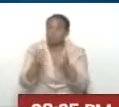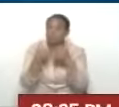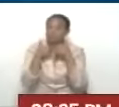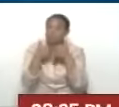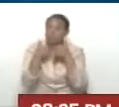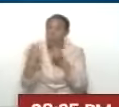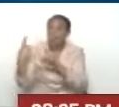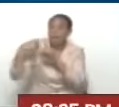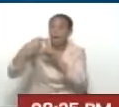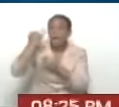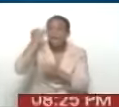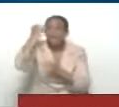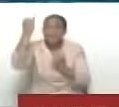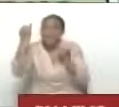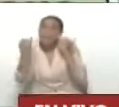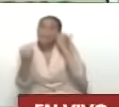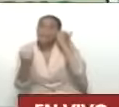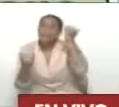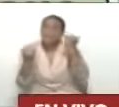sumando ideas